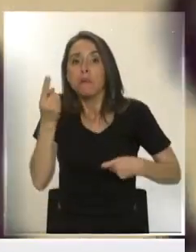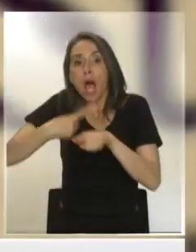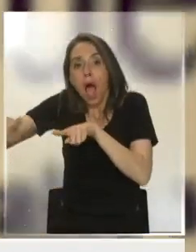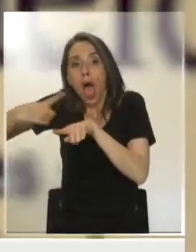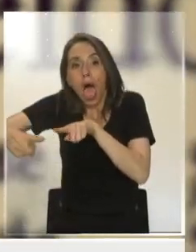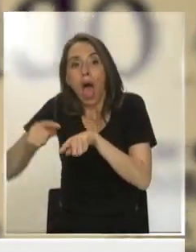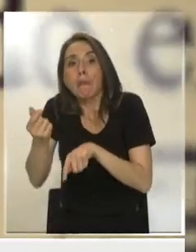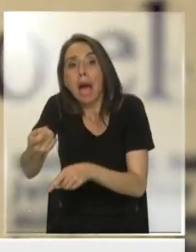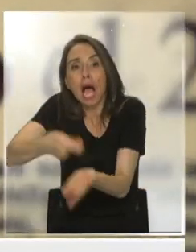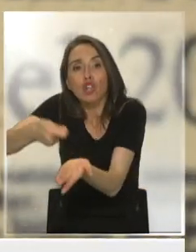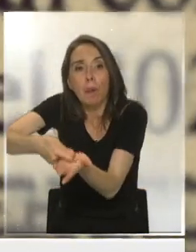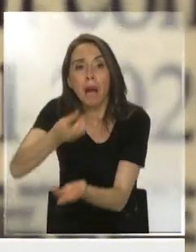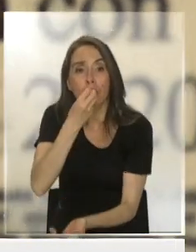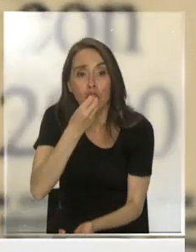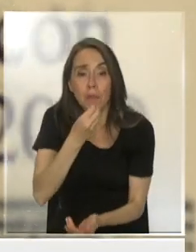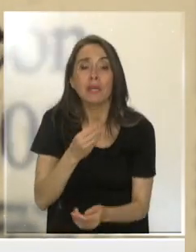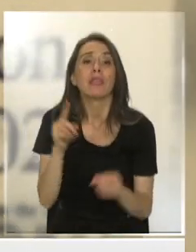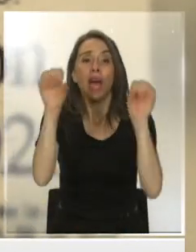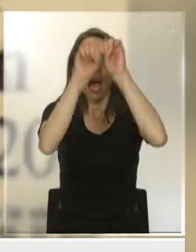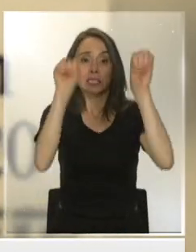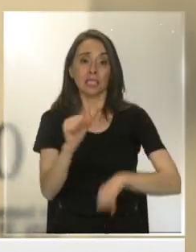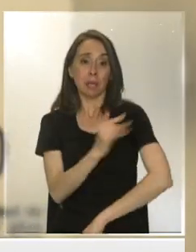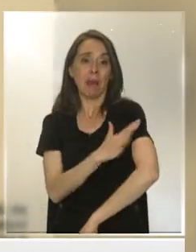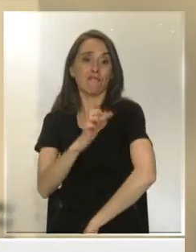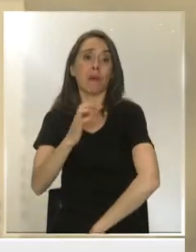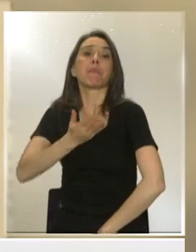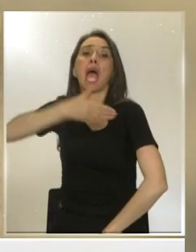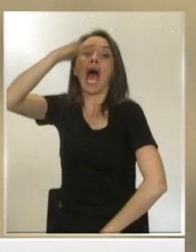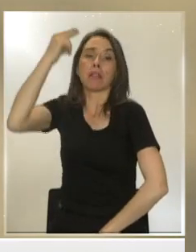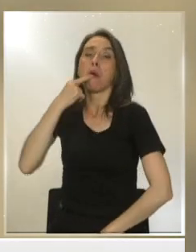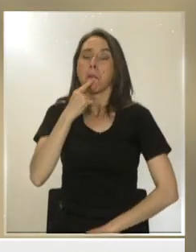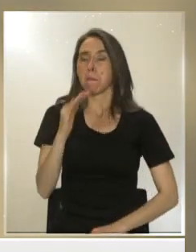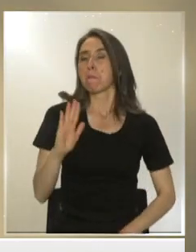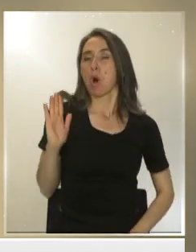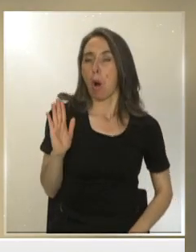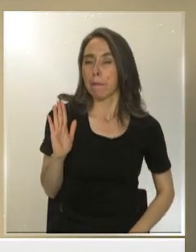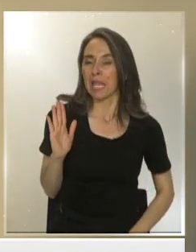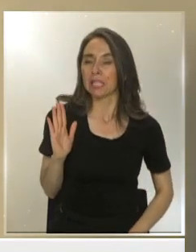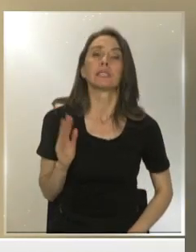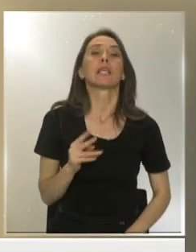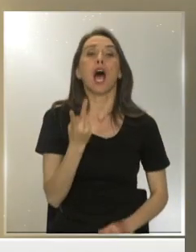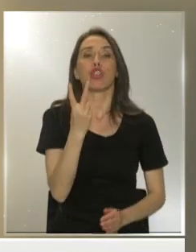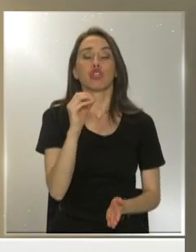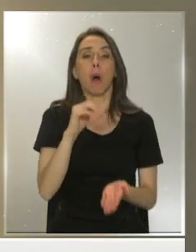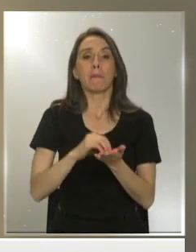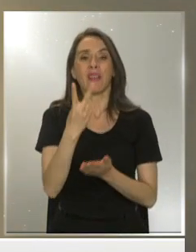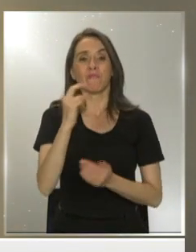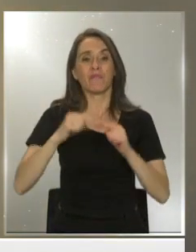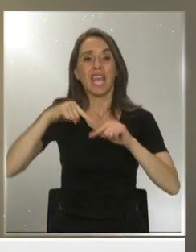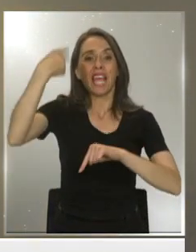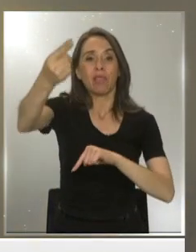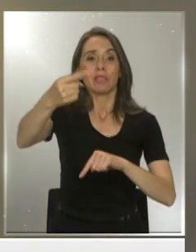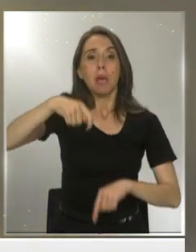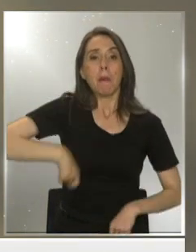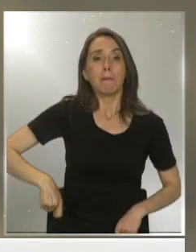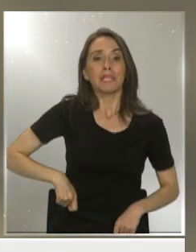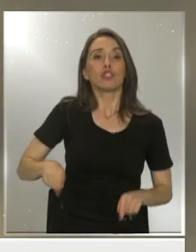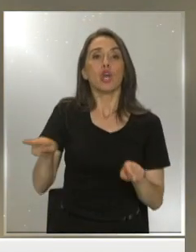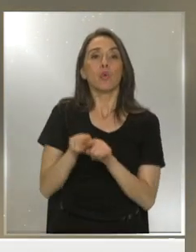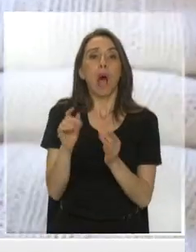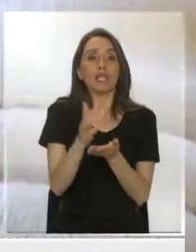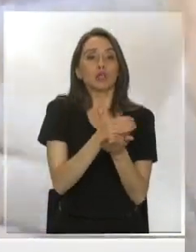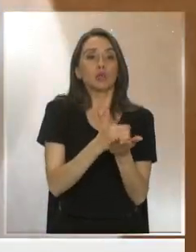La promesa de este sistema dista mucho de la realidad. Al 2020 se supone que nuestras pensiones serían como nuestros últimos